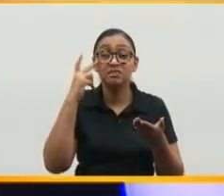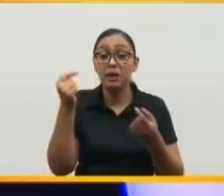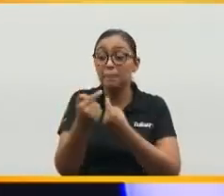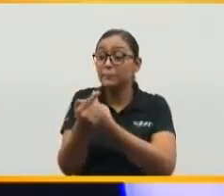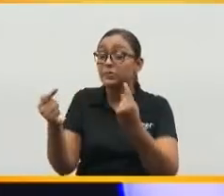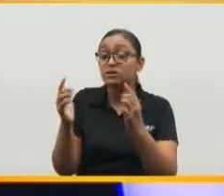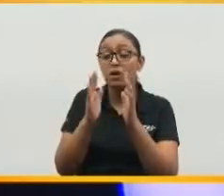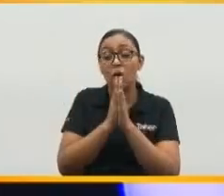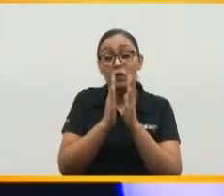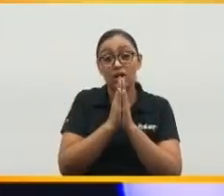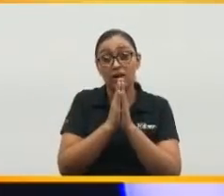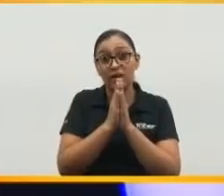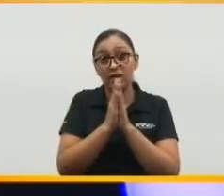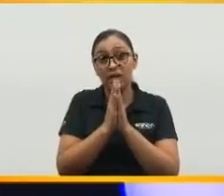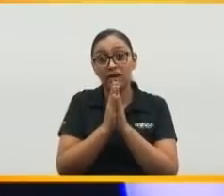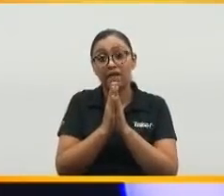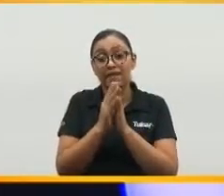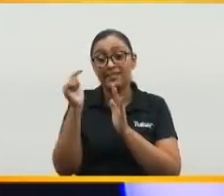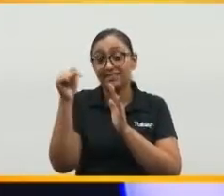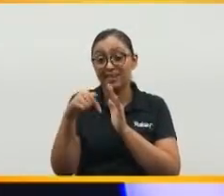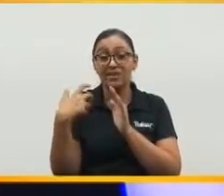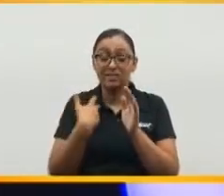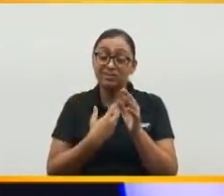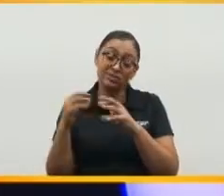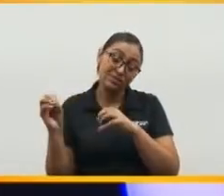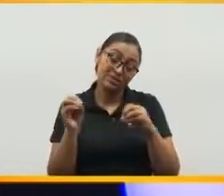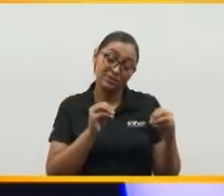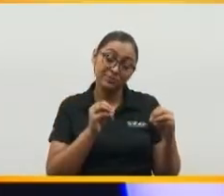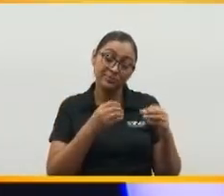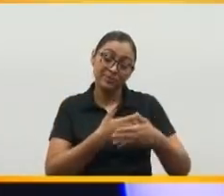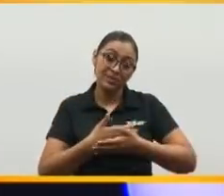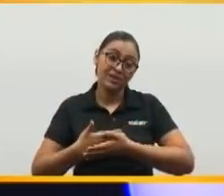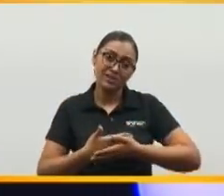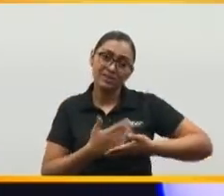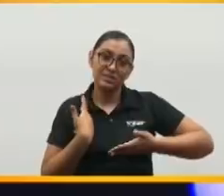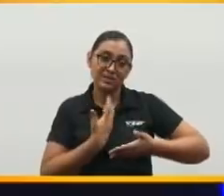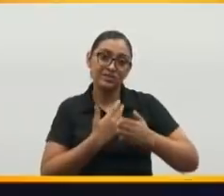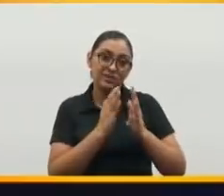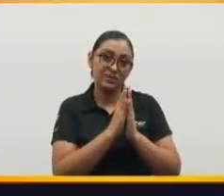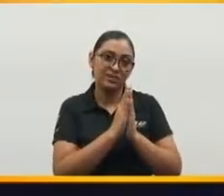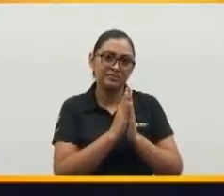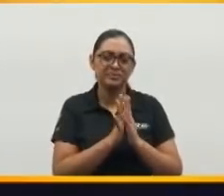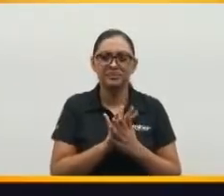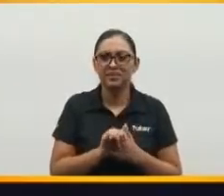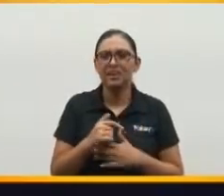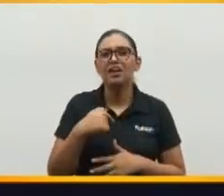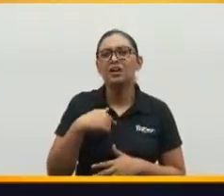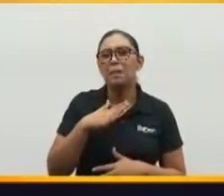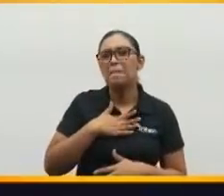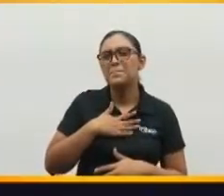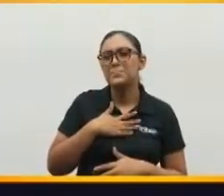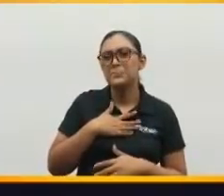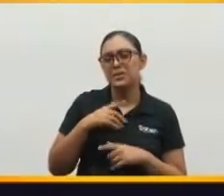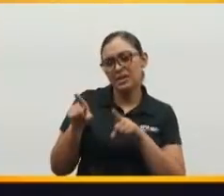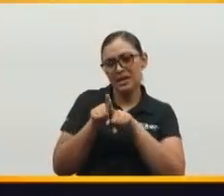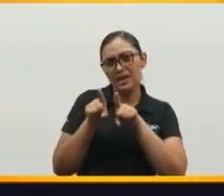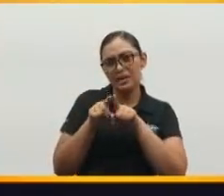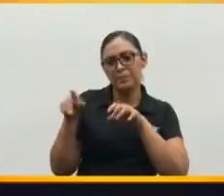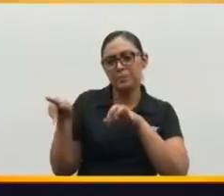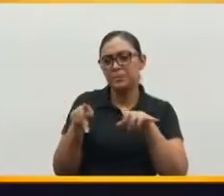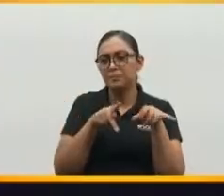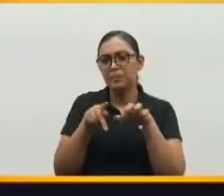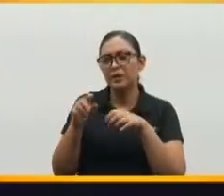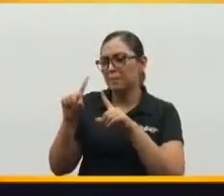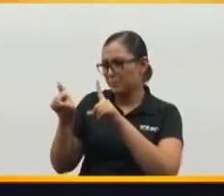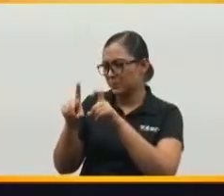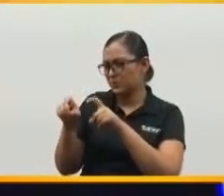¿Por qué no oramos por nuestros hijos? Hablaba con hermana Patti hace 15 días. Hermana, ¿cómo va? El menor de ella ya está creciendo, es un hombre. Ay, hermano, me